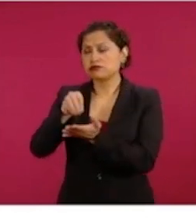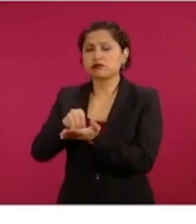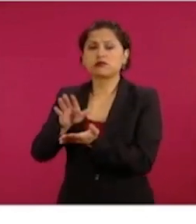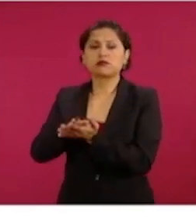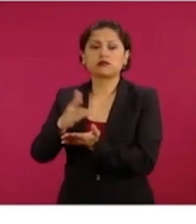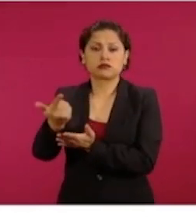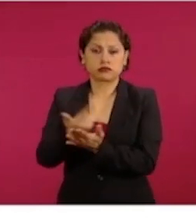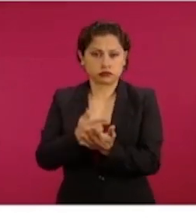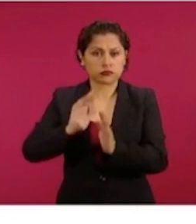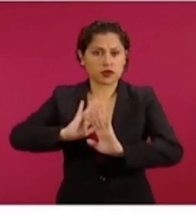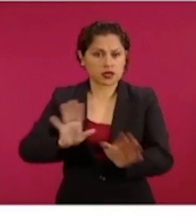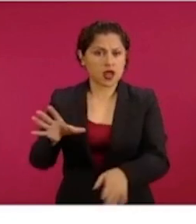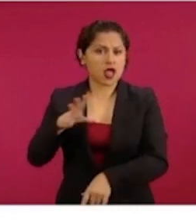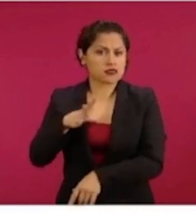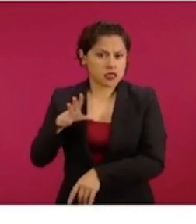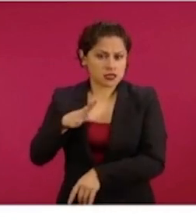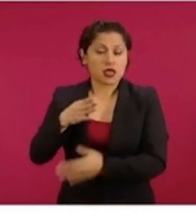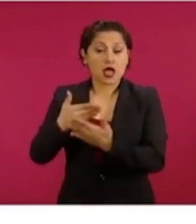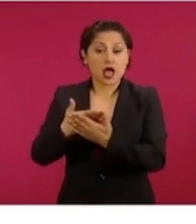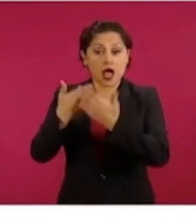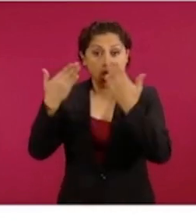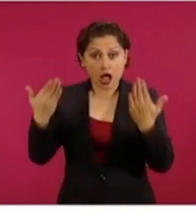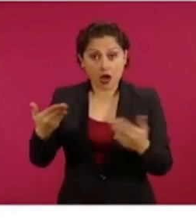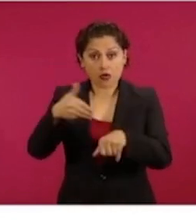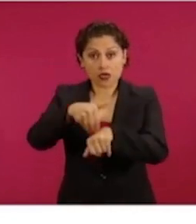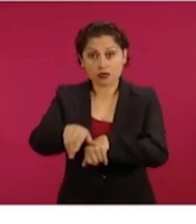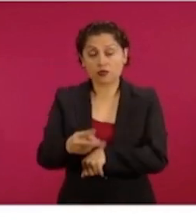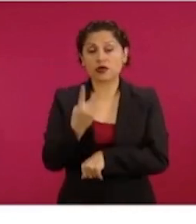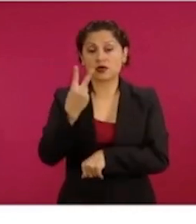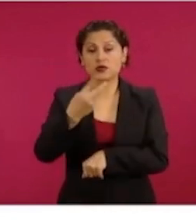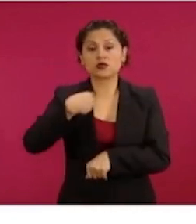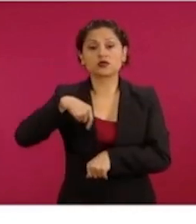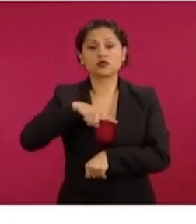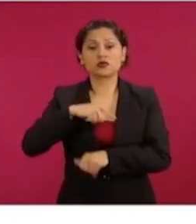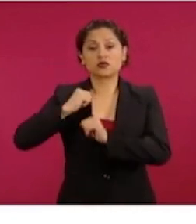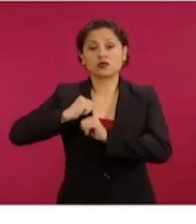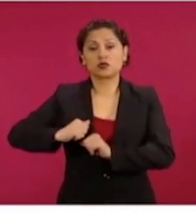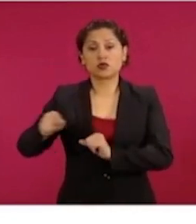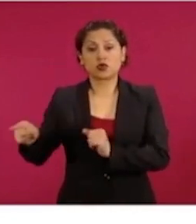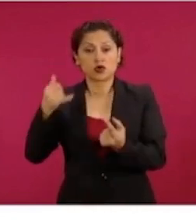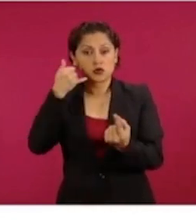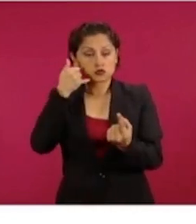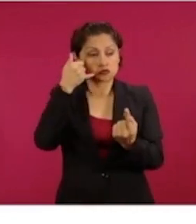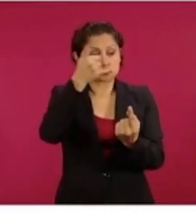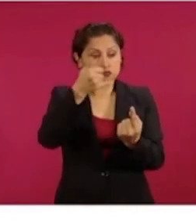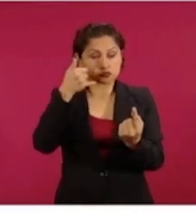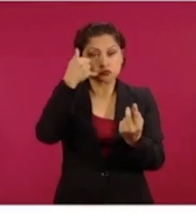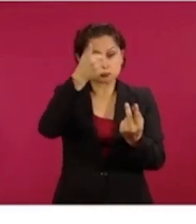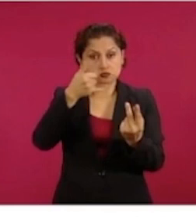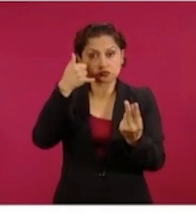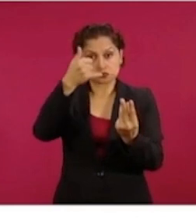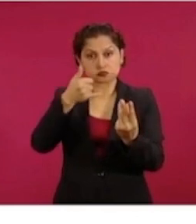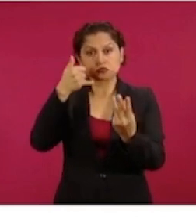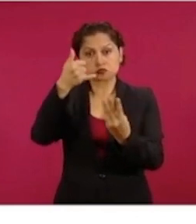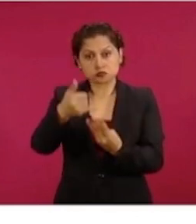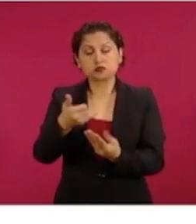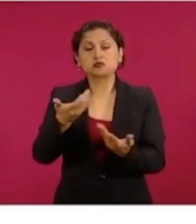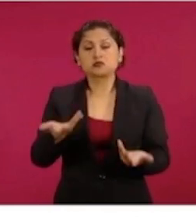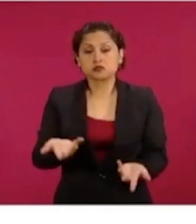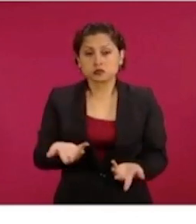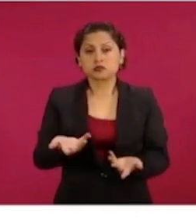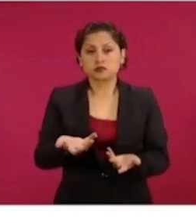dos es una llamada telefónica de las personas servidoras de la Nación, aquellos que han estado visitando el